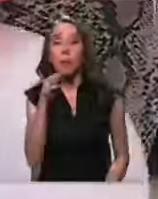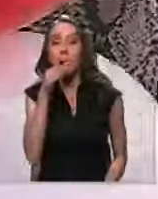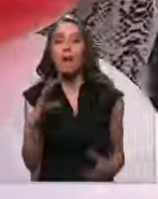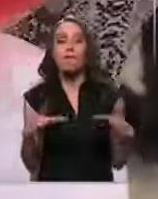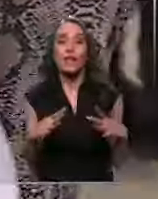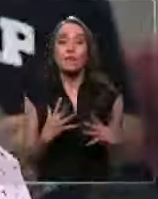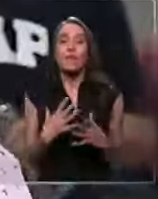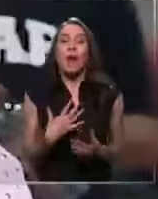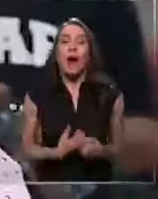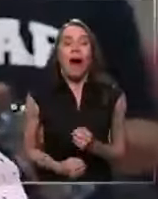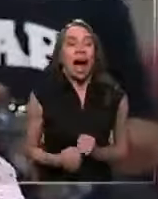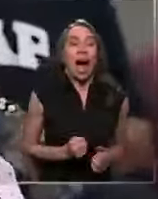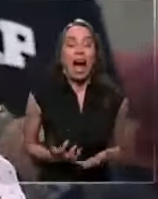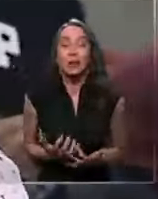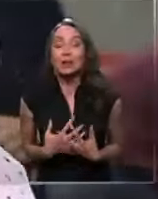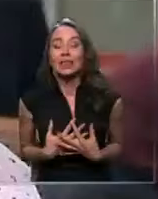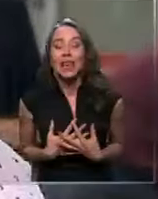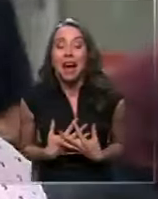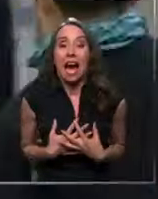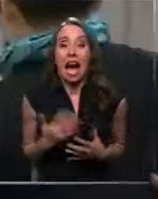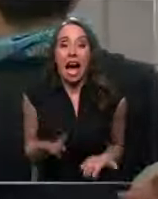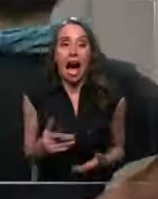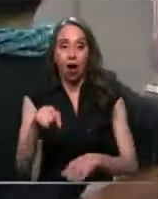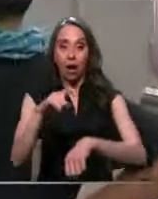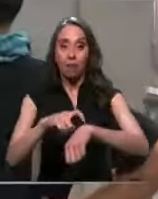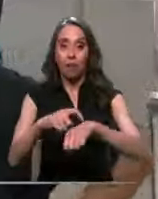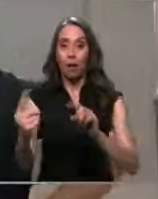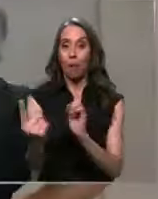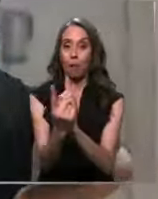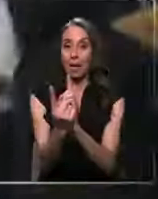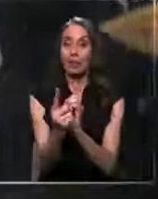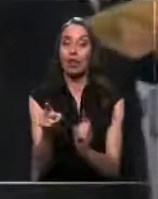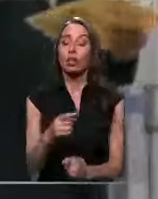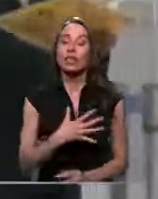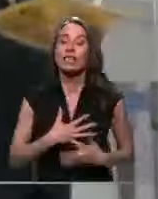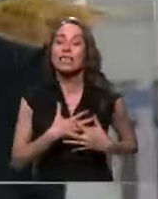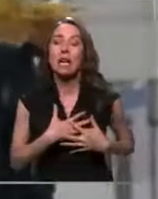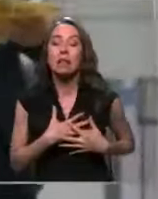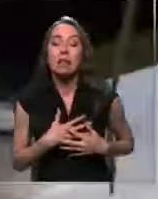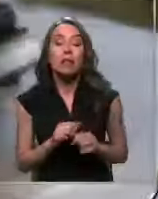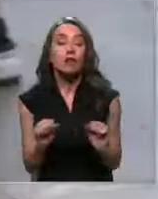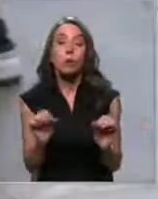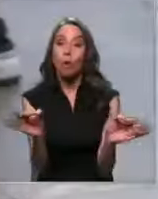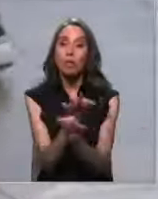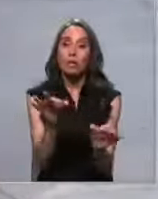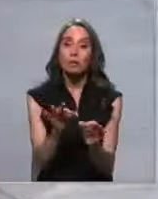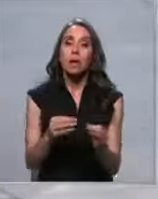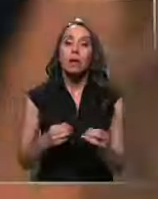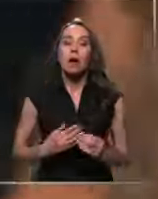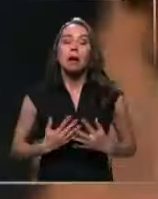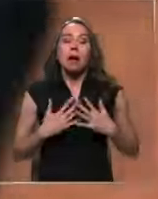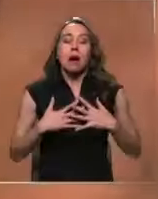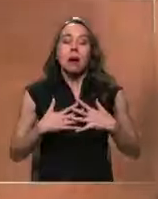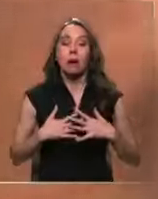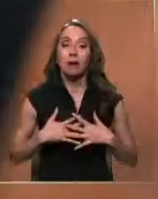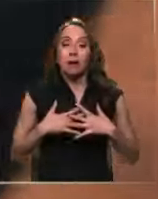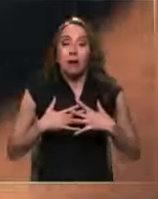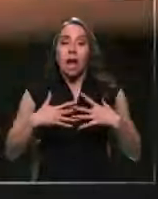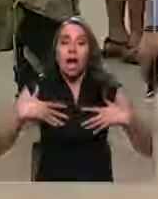Muy angustiada. Llegó el momento. Son sentimientos inexplicables, un vaivén de emociones que pocas madres